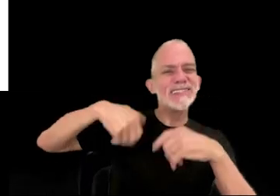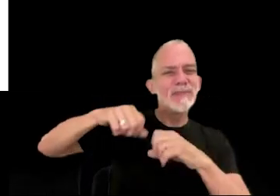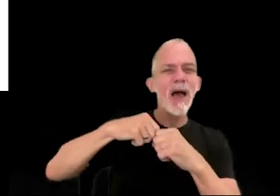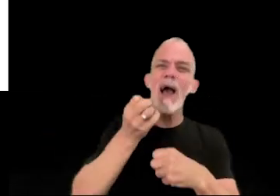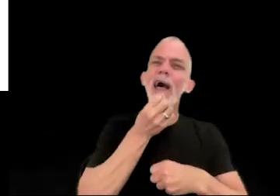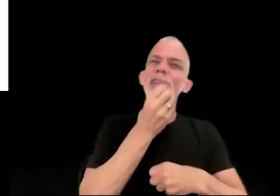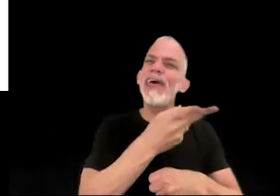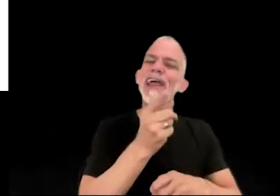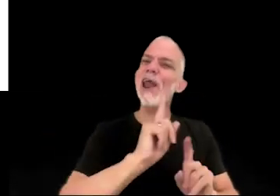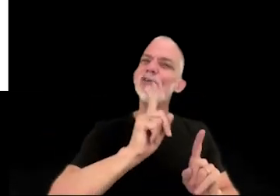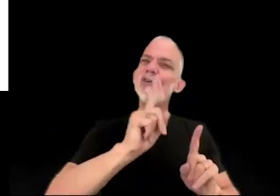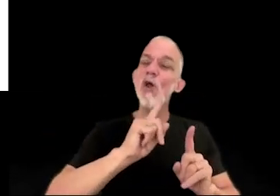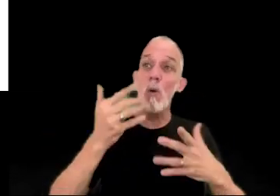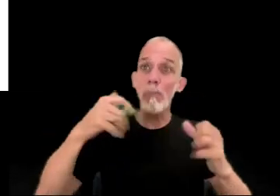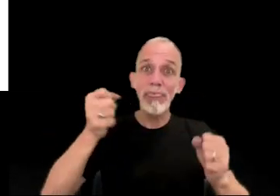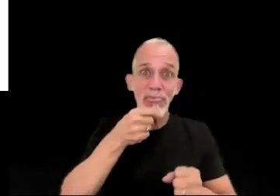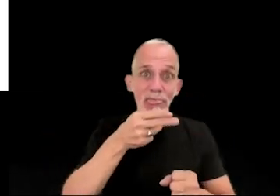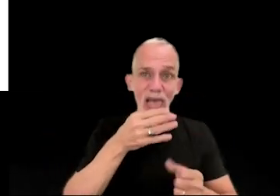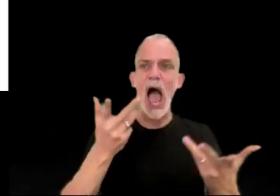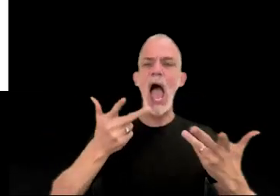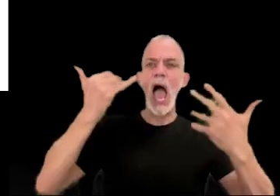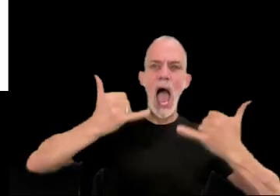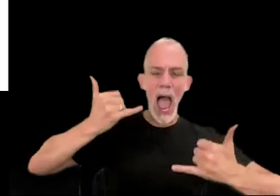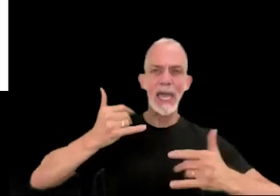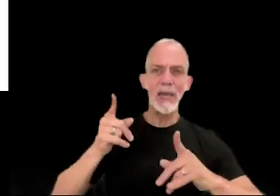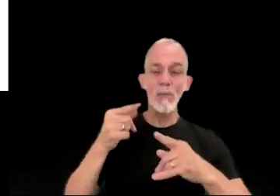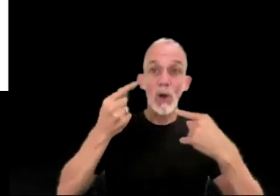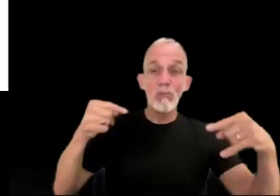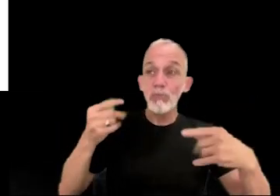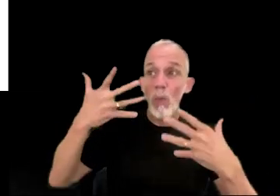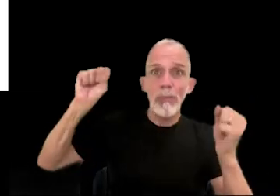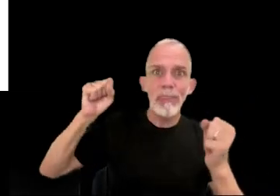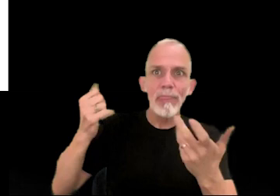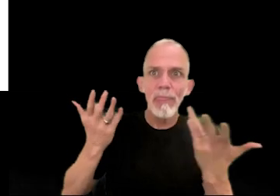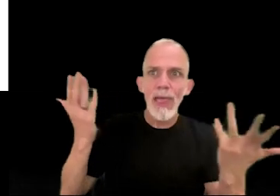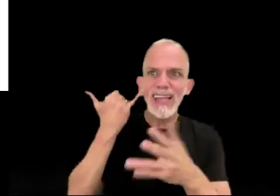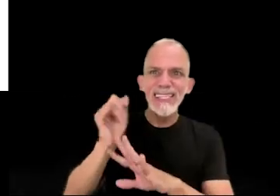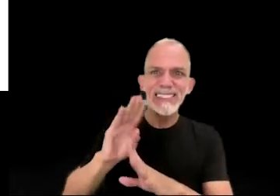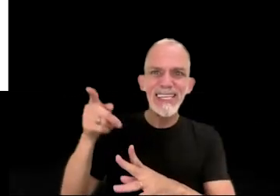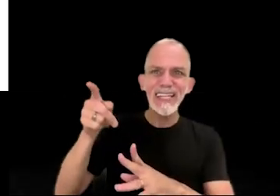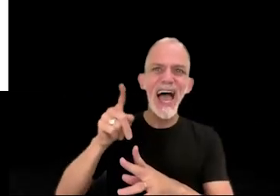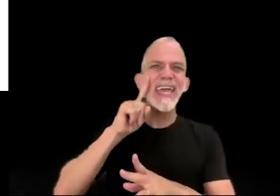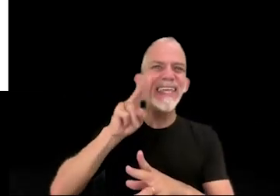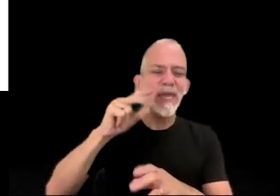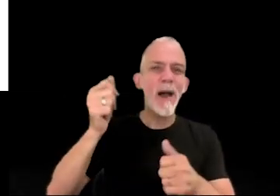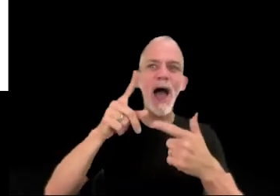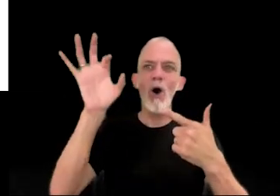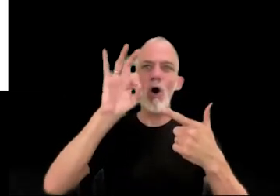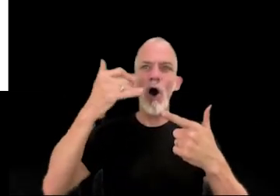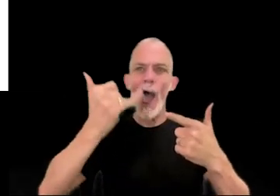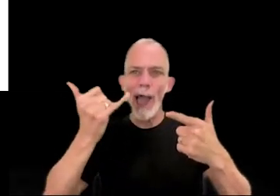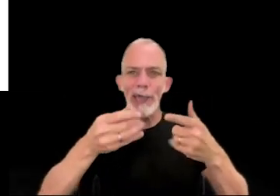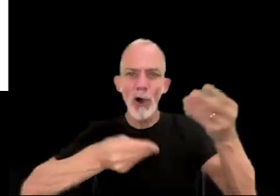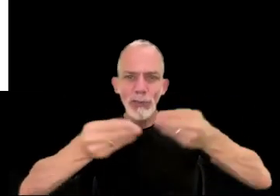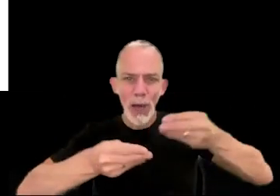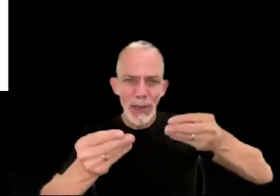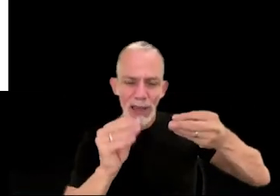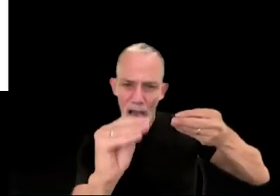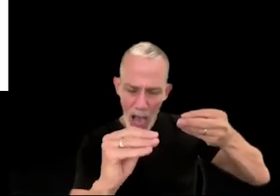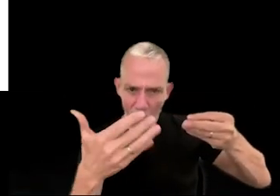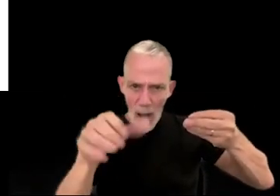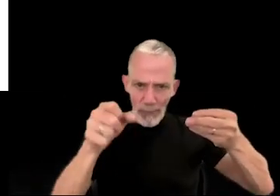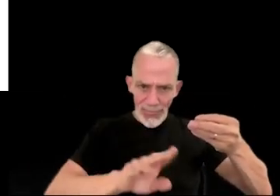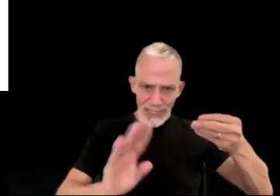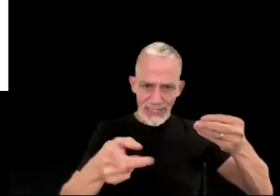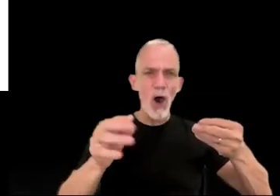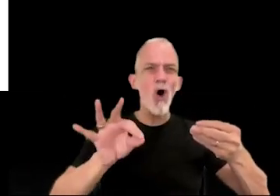fueron detectados. Si el bien vos lo encontraste registrado en IVA o lo tenés en la contabilidad o tenés la compra,